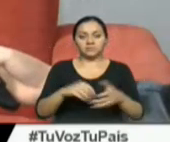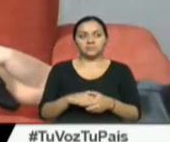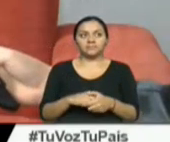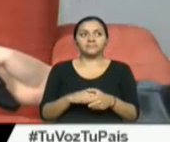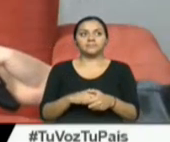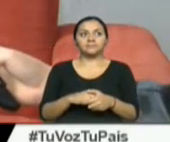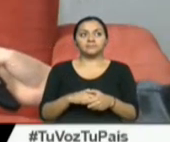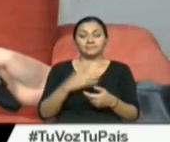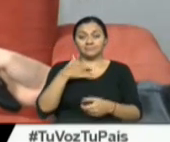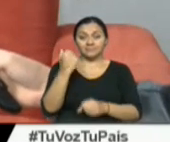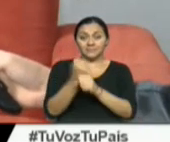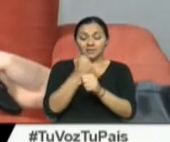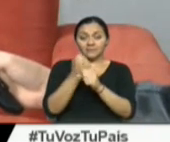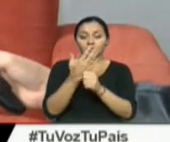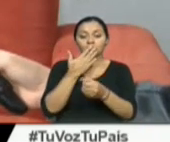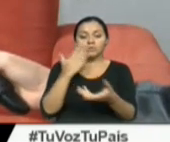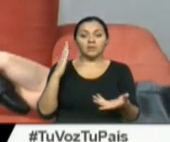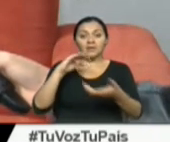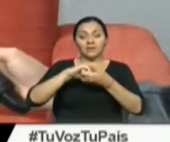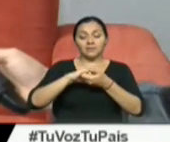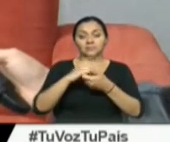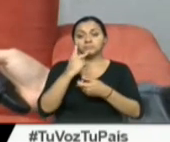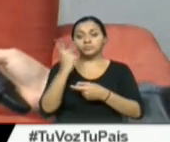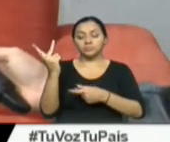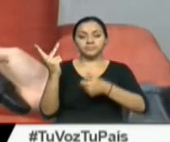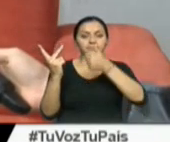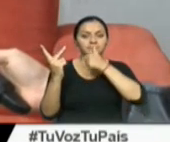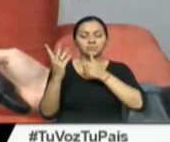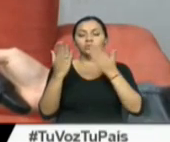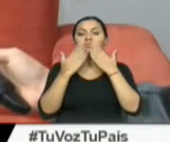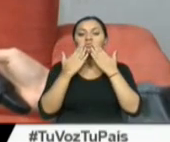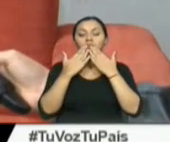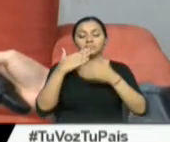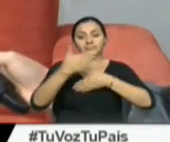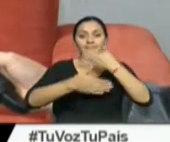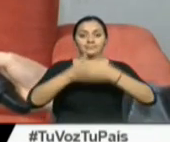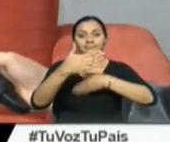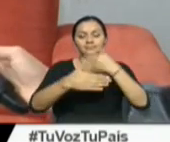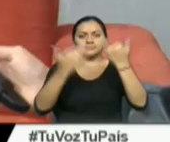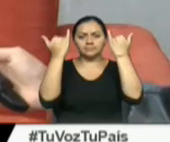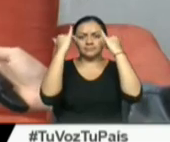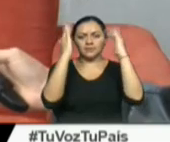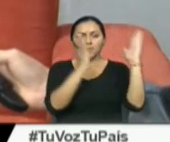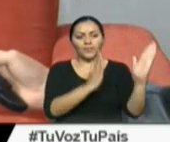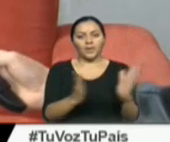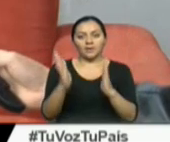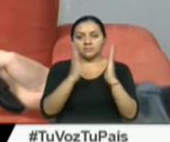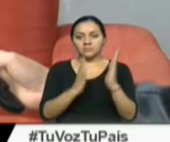trabajo bajo el formato de alianzas público-privadas lo estamos realizando con varias iniciativas,